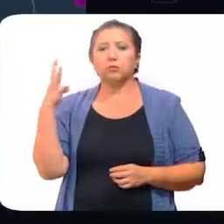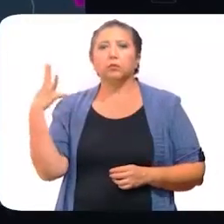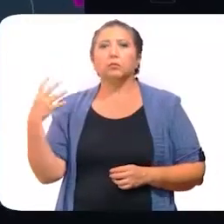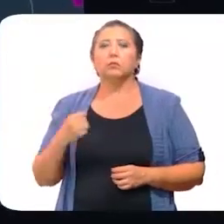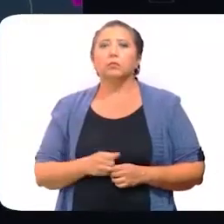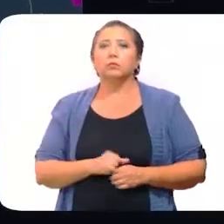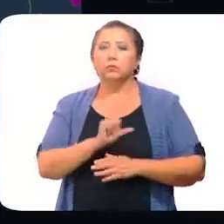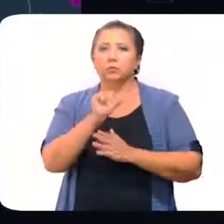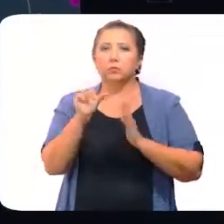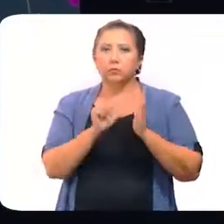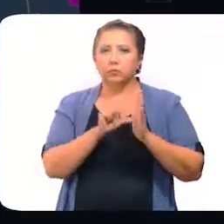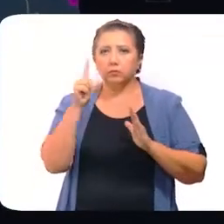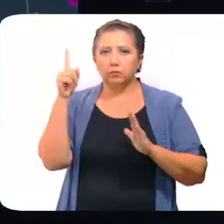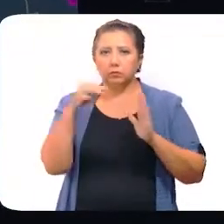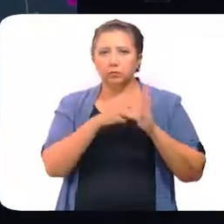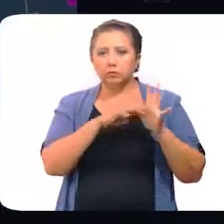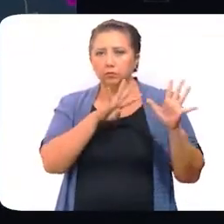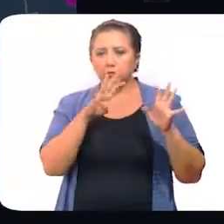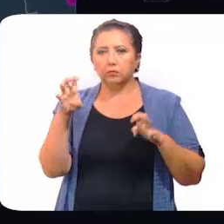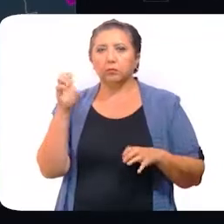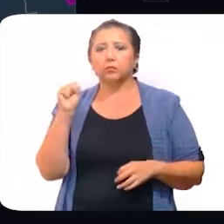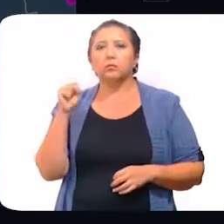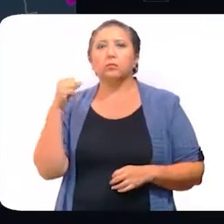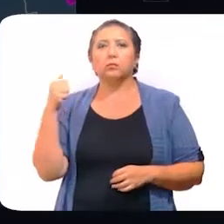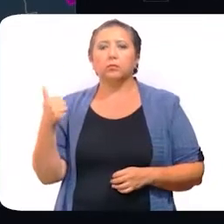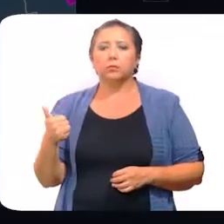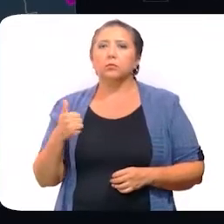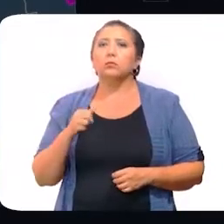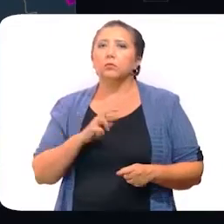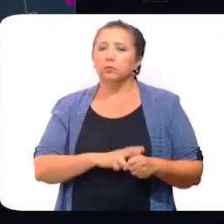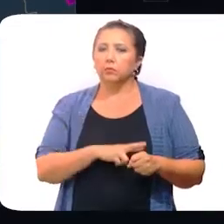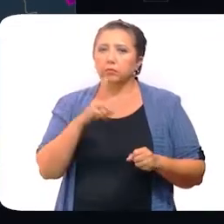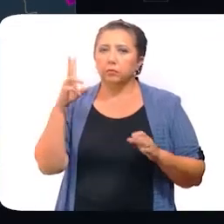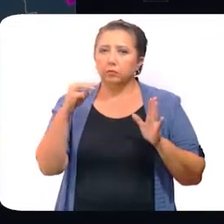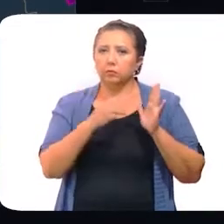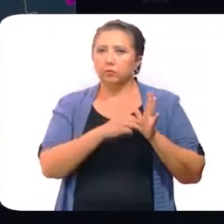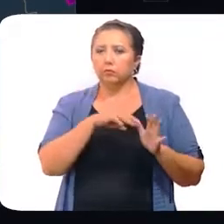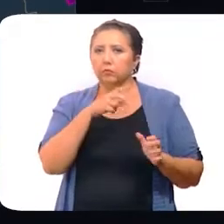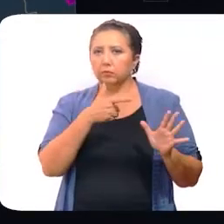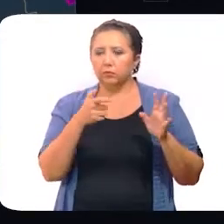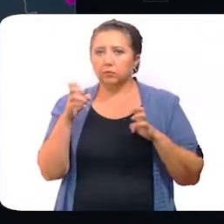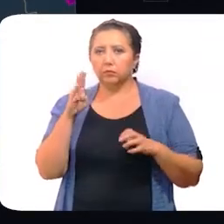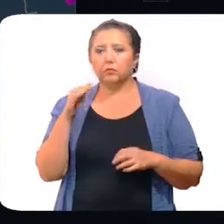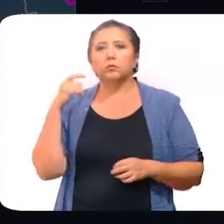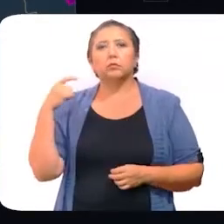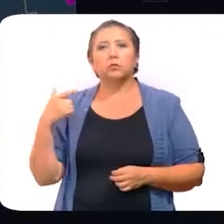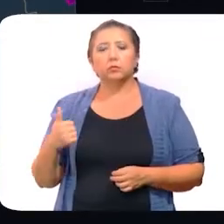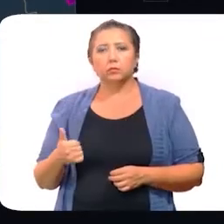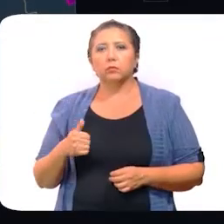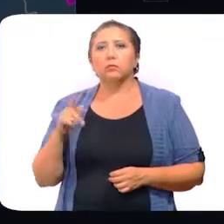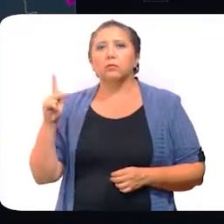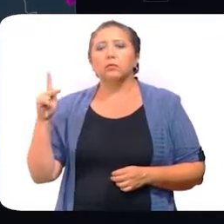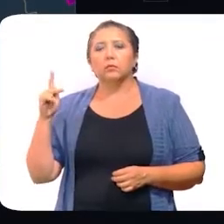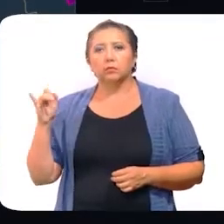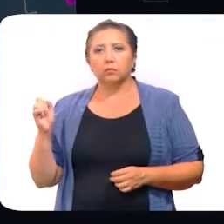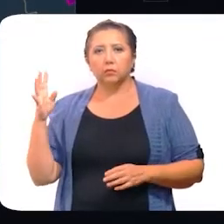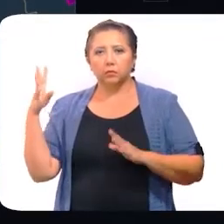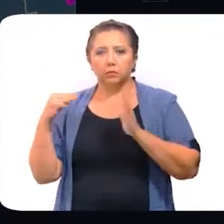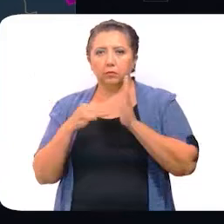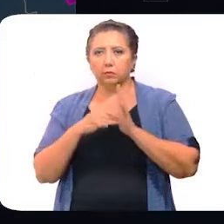5,534, en la zona centro 1,966, en la zona sur 2,796, en la zona